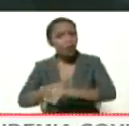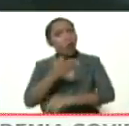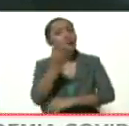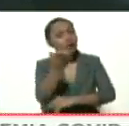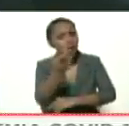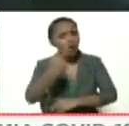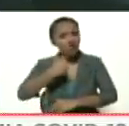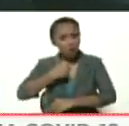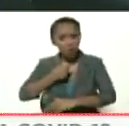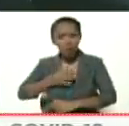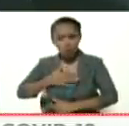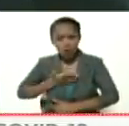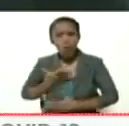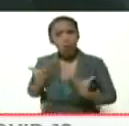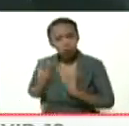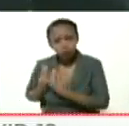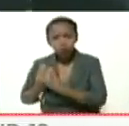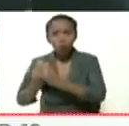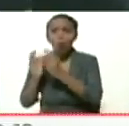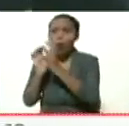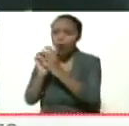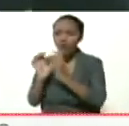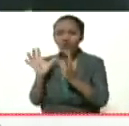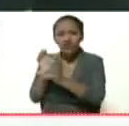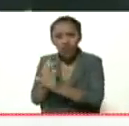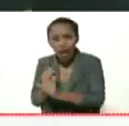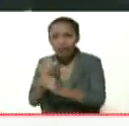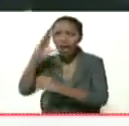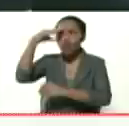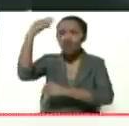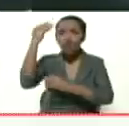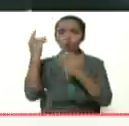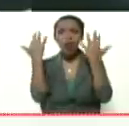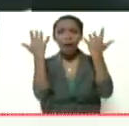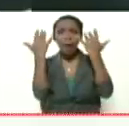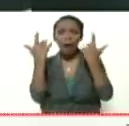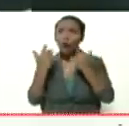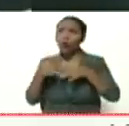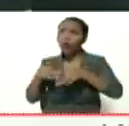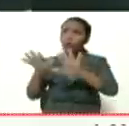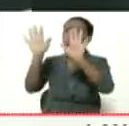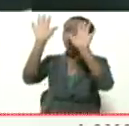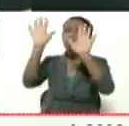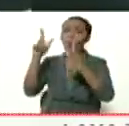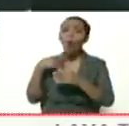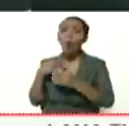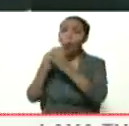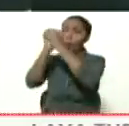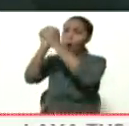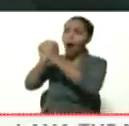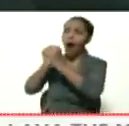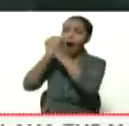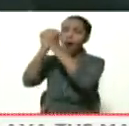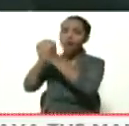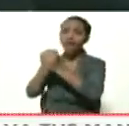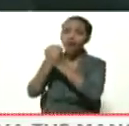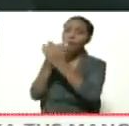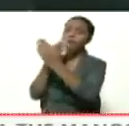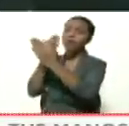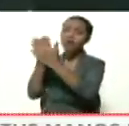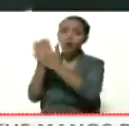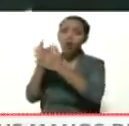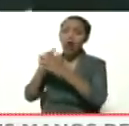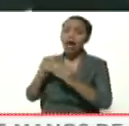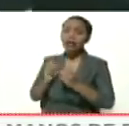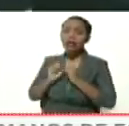y yo podemos juntos confiar en Dios, levantar manos santas al Señor, orando y clamando por la sanidad de la